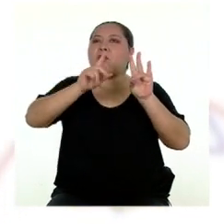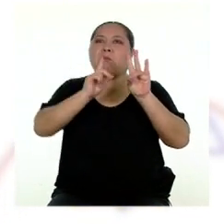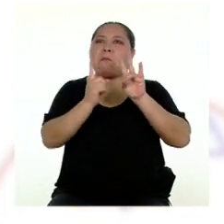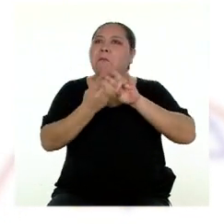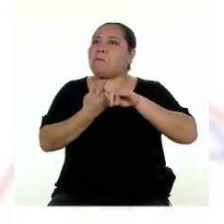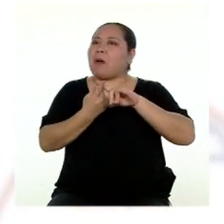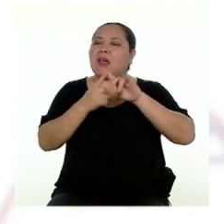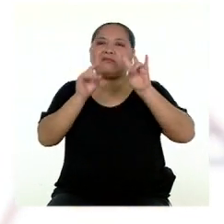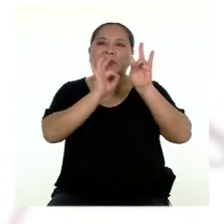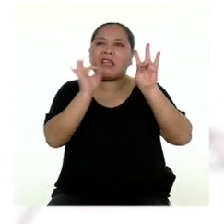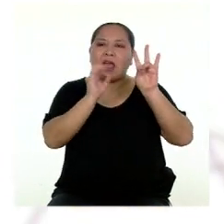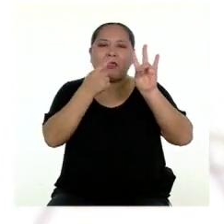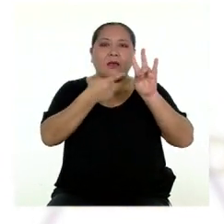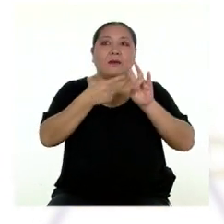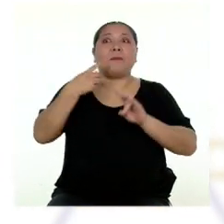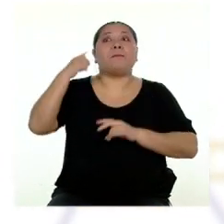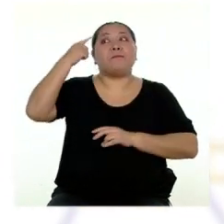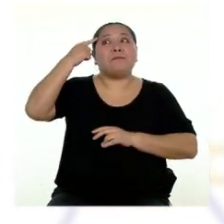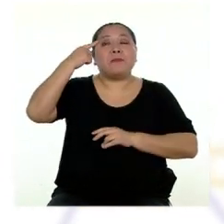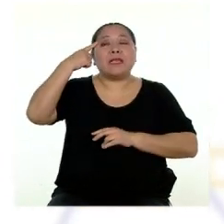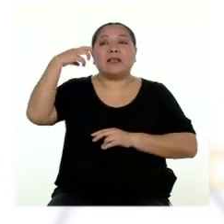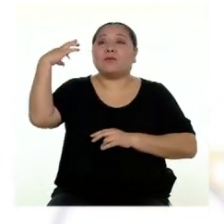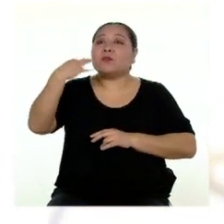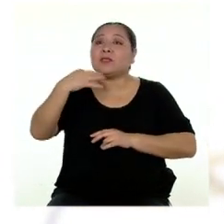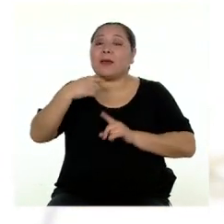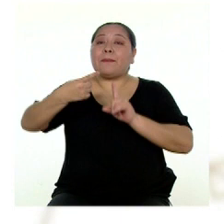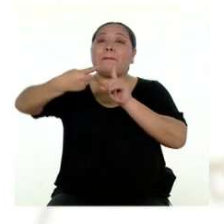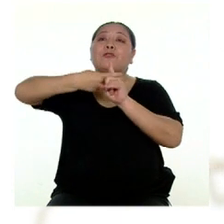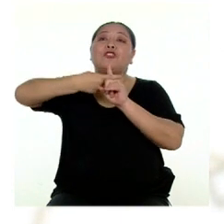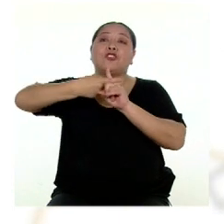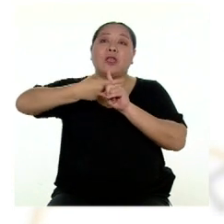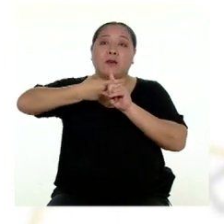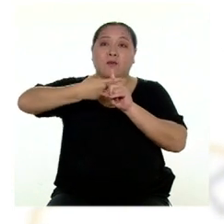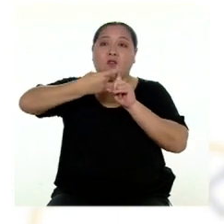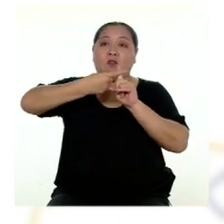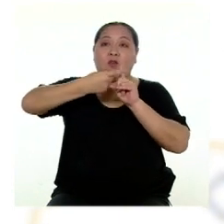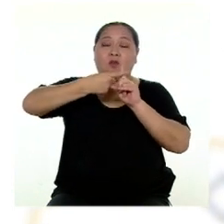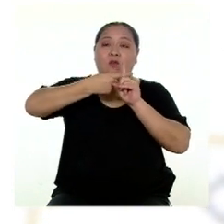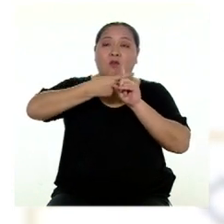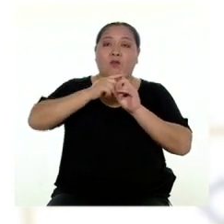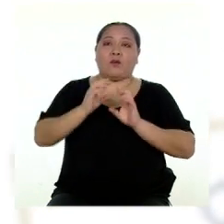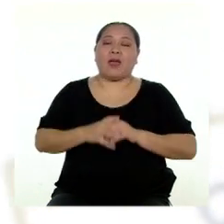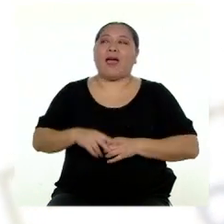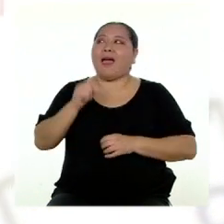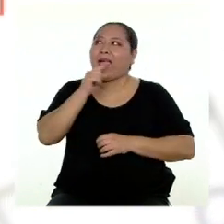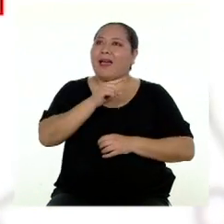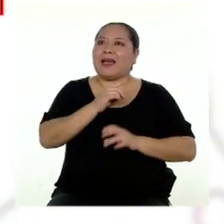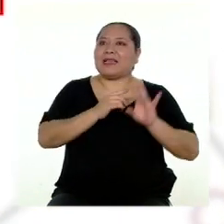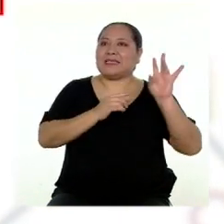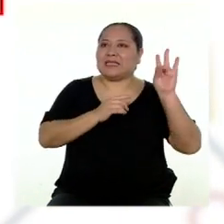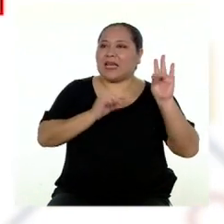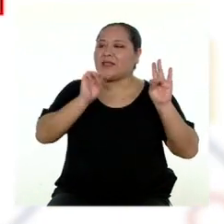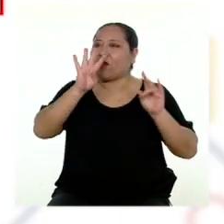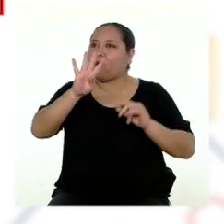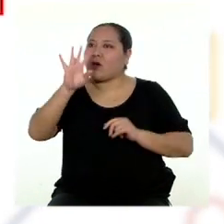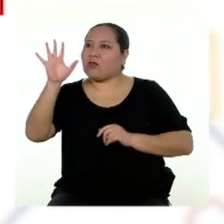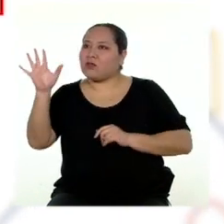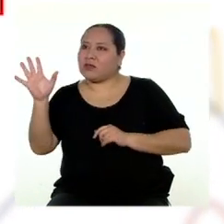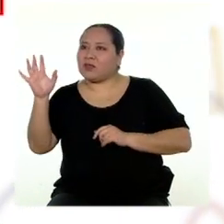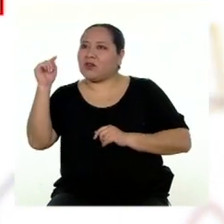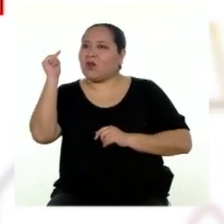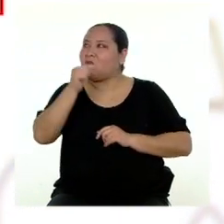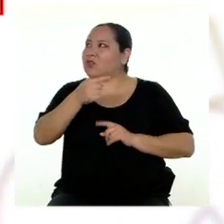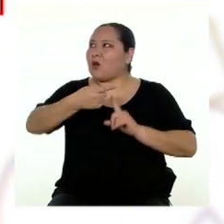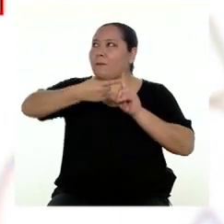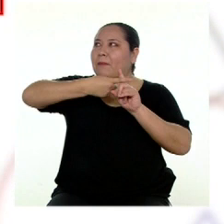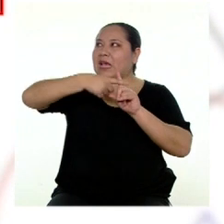de que se trata de un signo más o positivo. ¿Está bien? Entonces, ese 7, 4 y 5 son en realidad